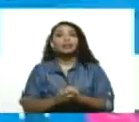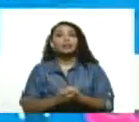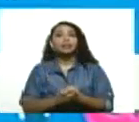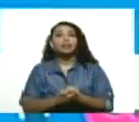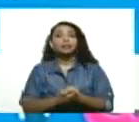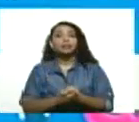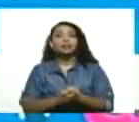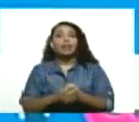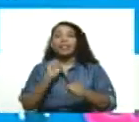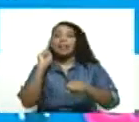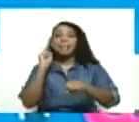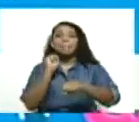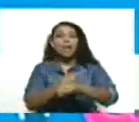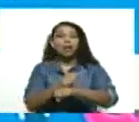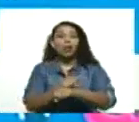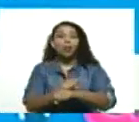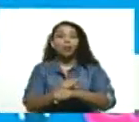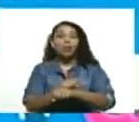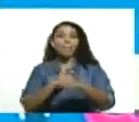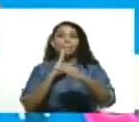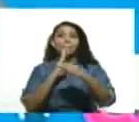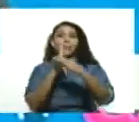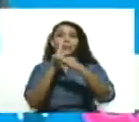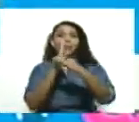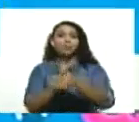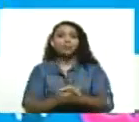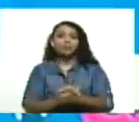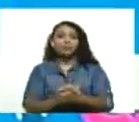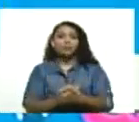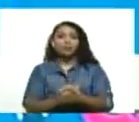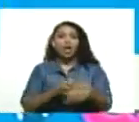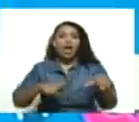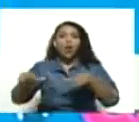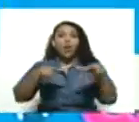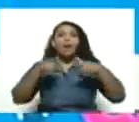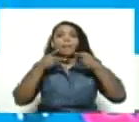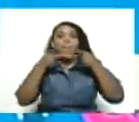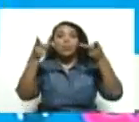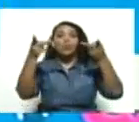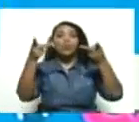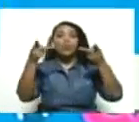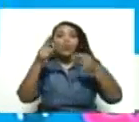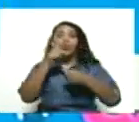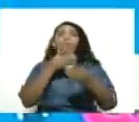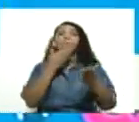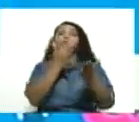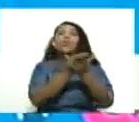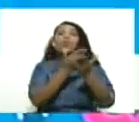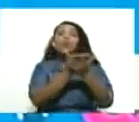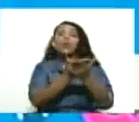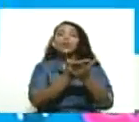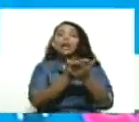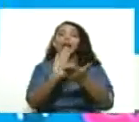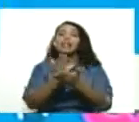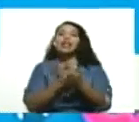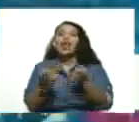tempranamente irrumpió en el escenario Público con una propuesta descolonizadora